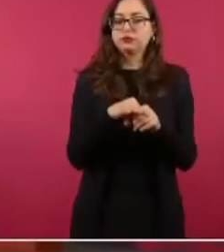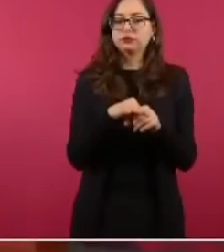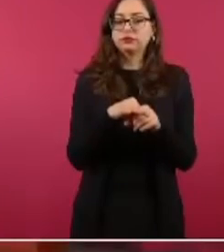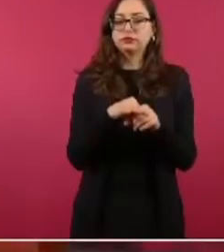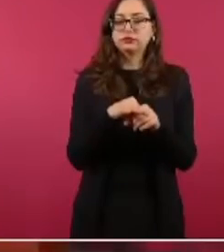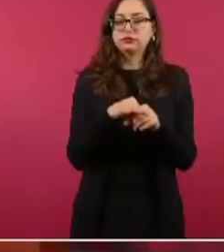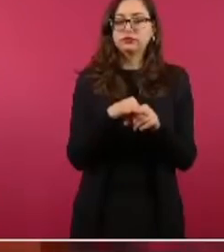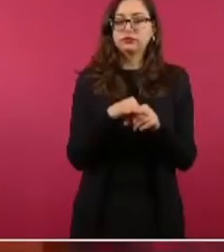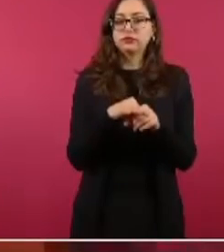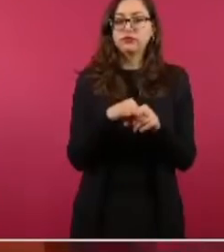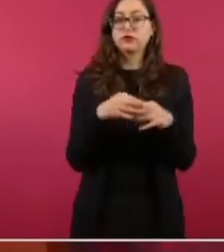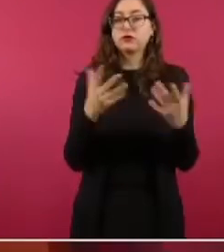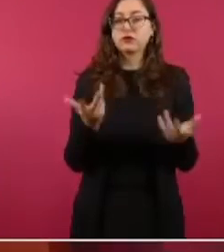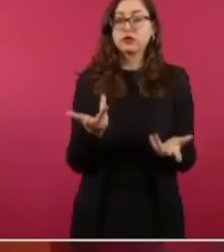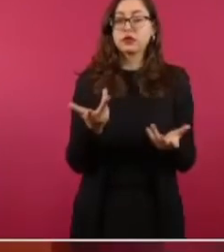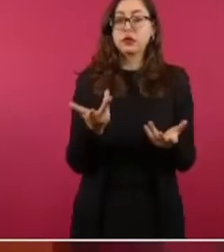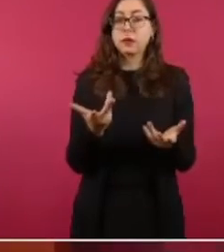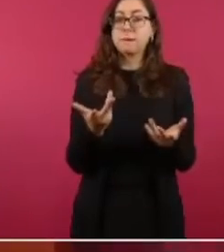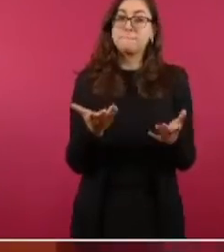en cuando menos